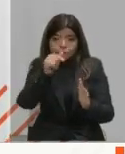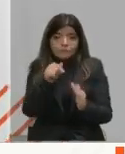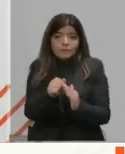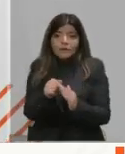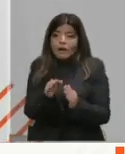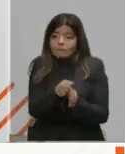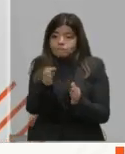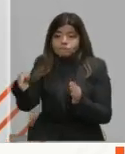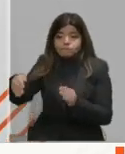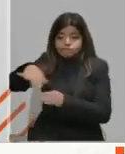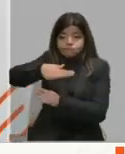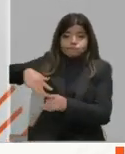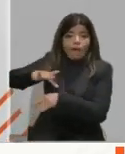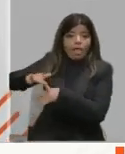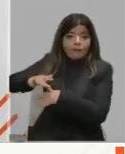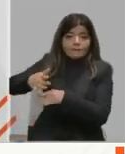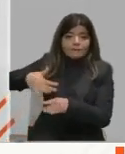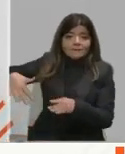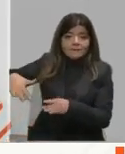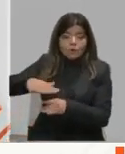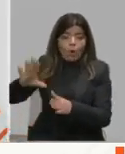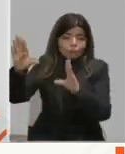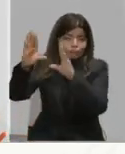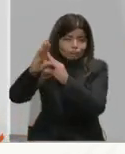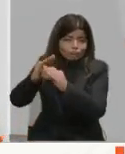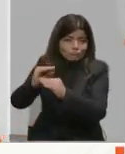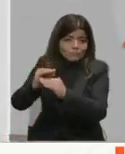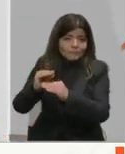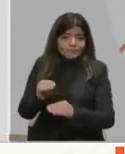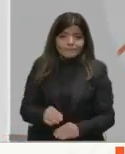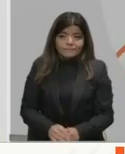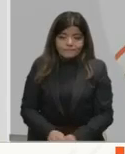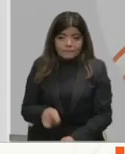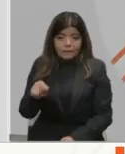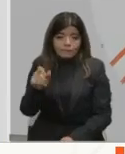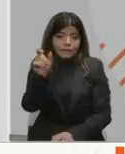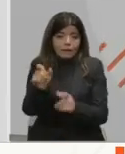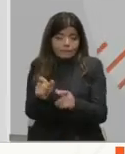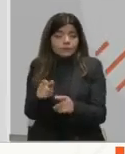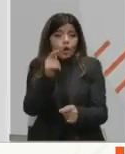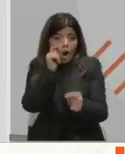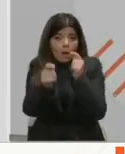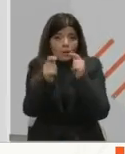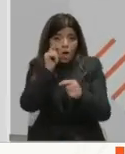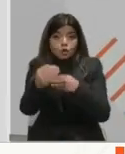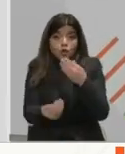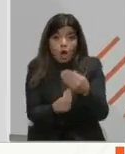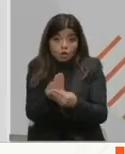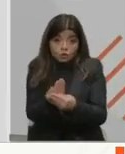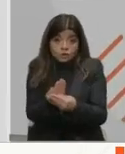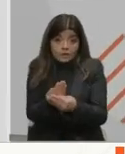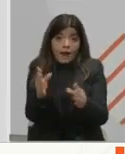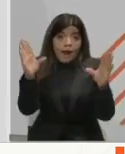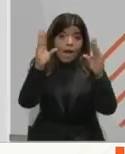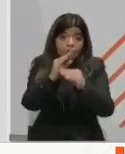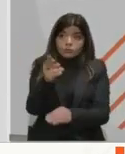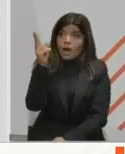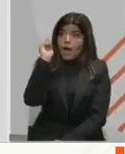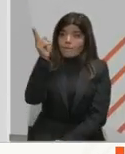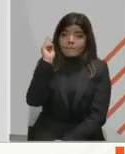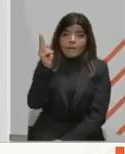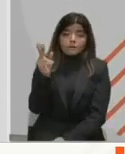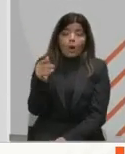colinda el potrero, totalmente oscuro. Para la gente es peligroso en la mañana y en la noche tomar micro.